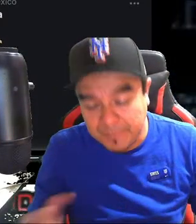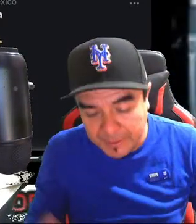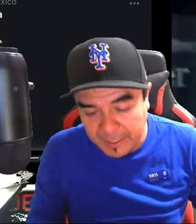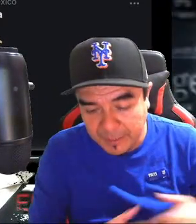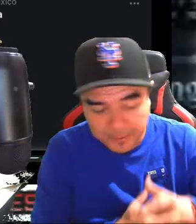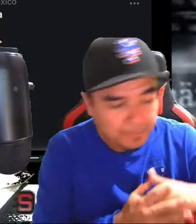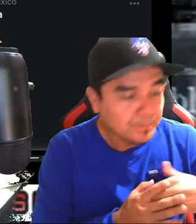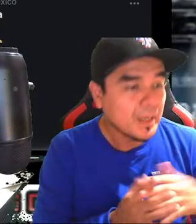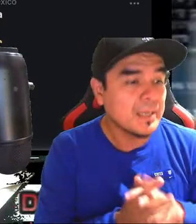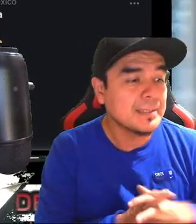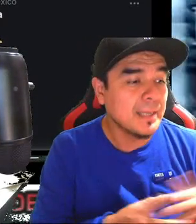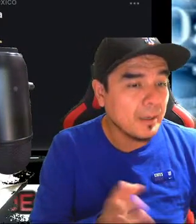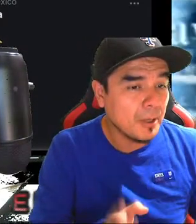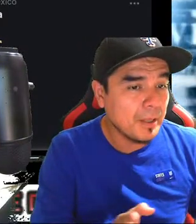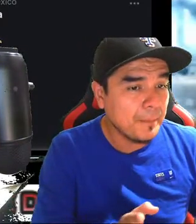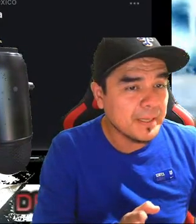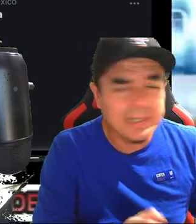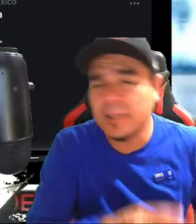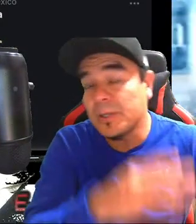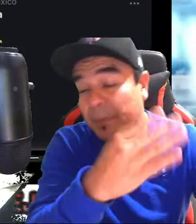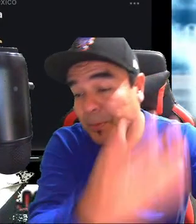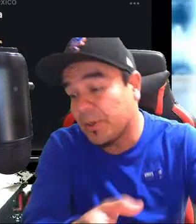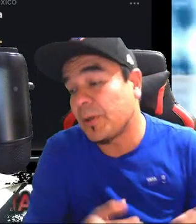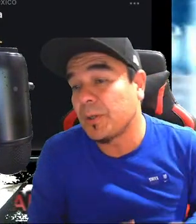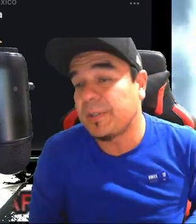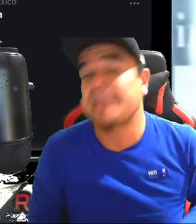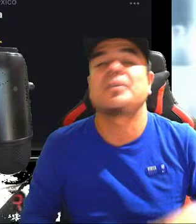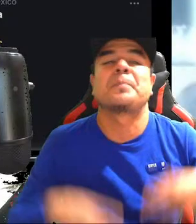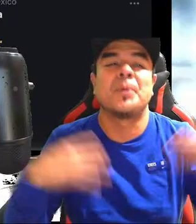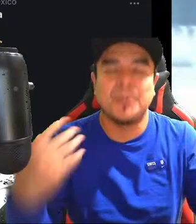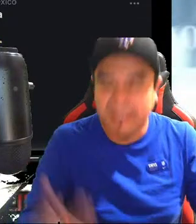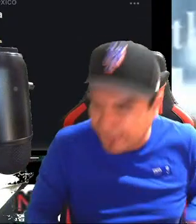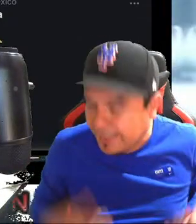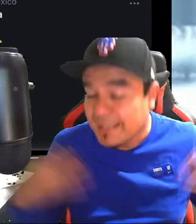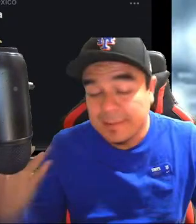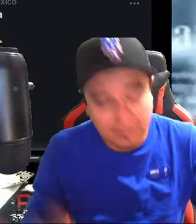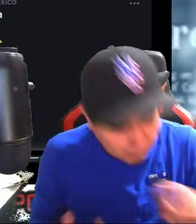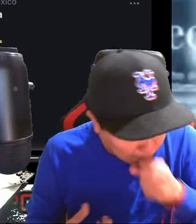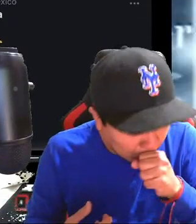había terminado la rueda de prensa. No se puso el contexto